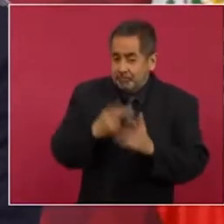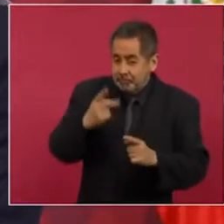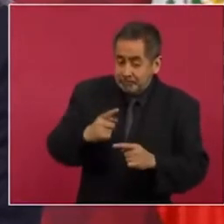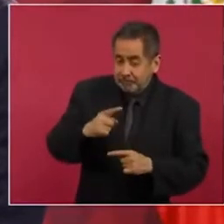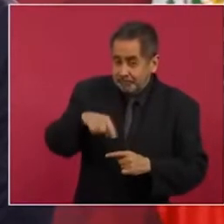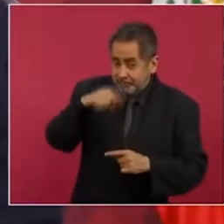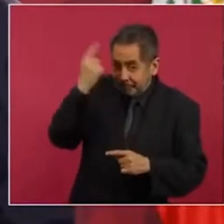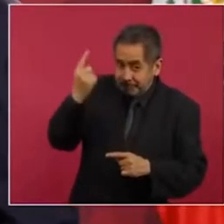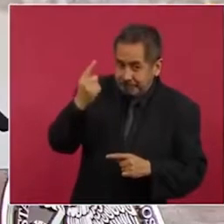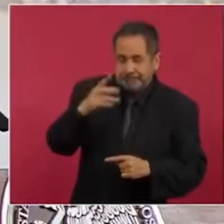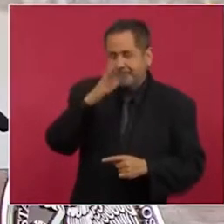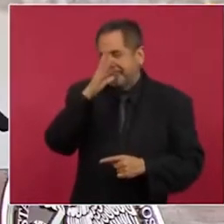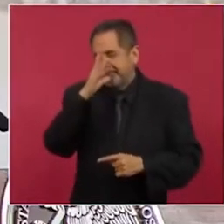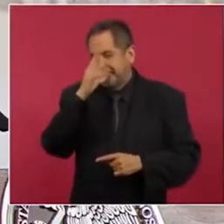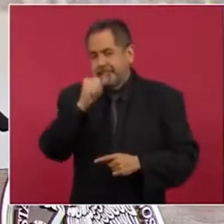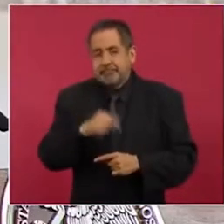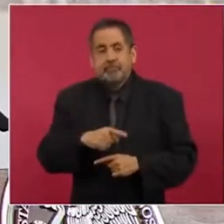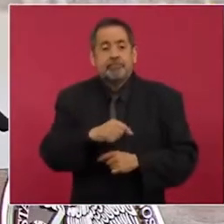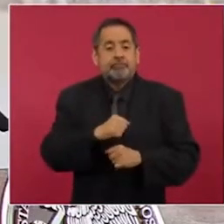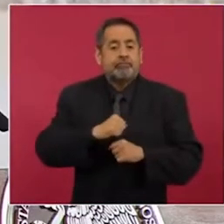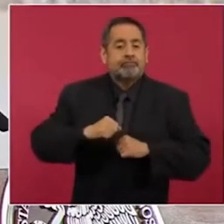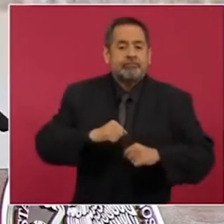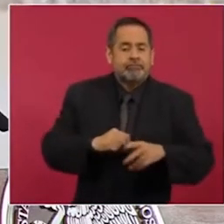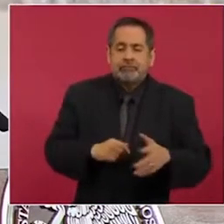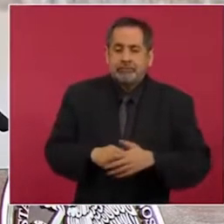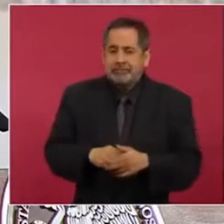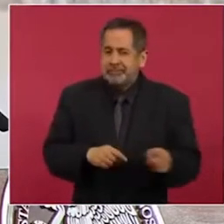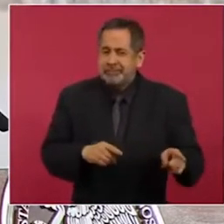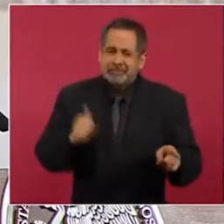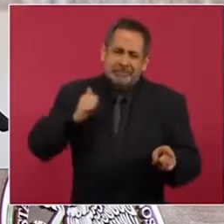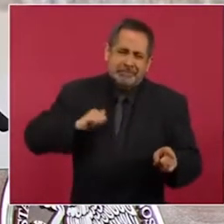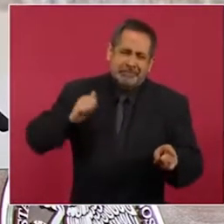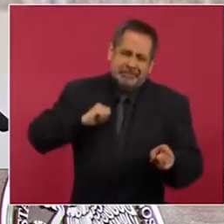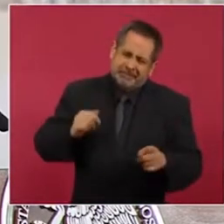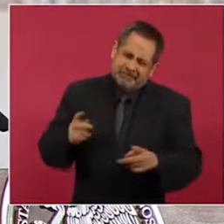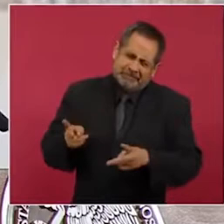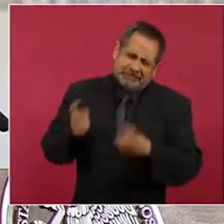por sus fueros. Es que robaron mucho,